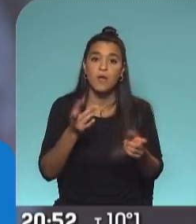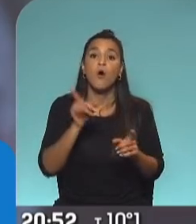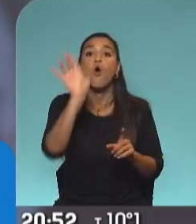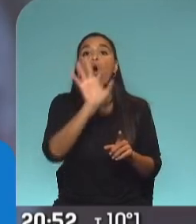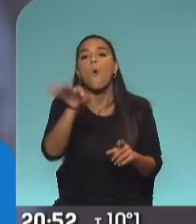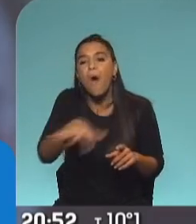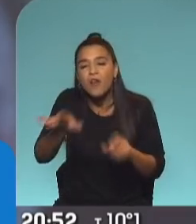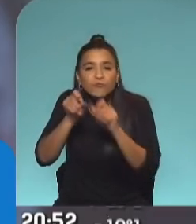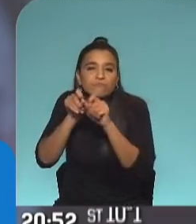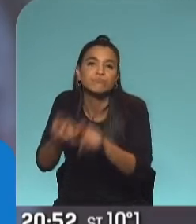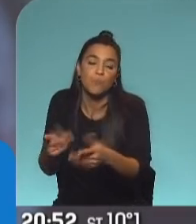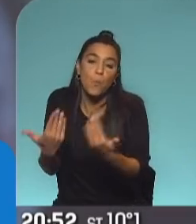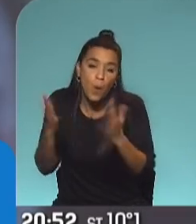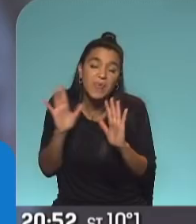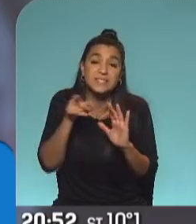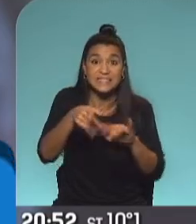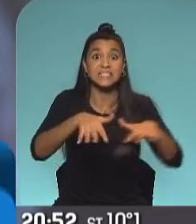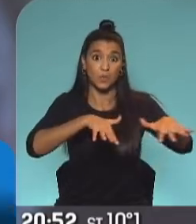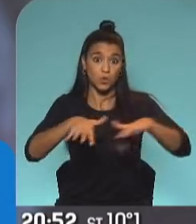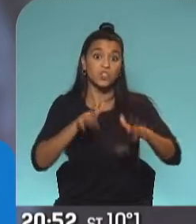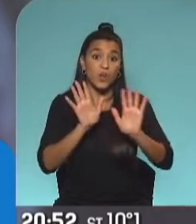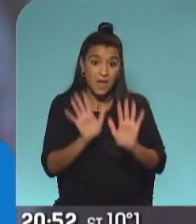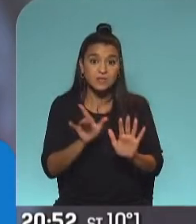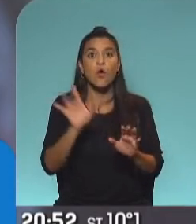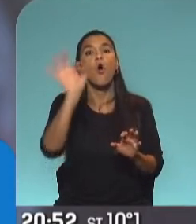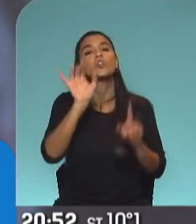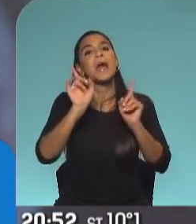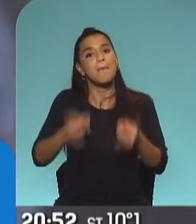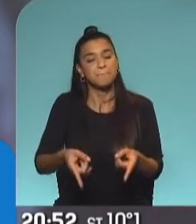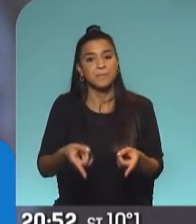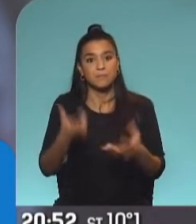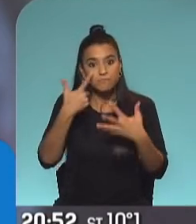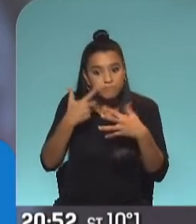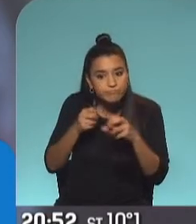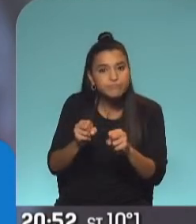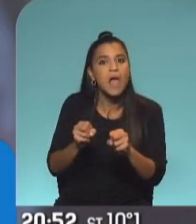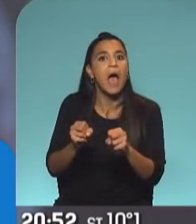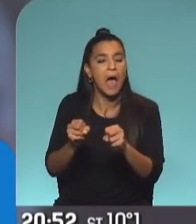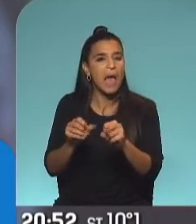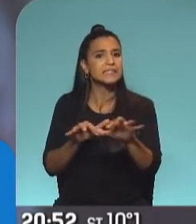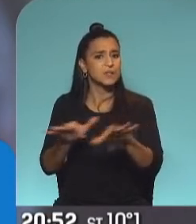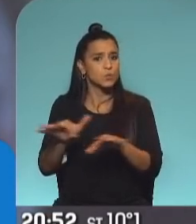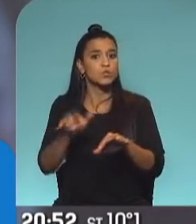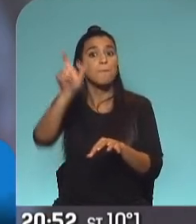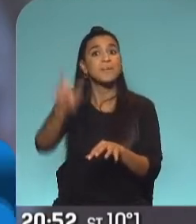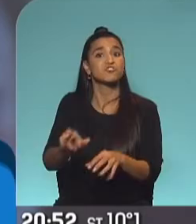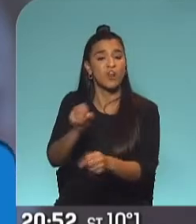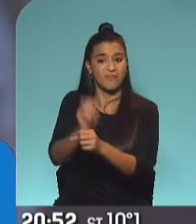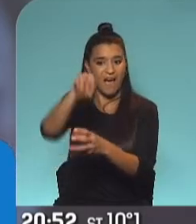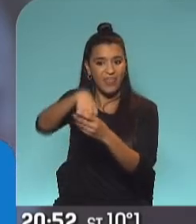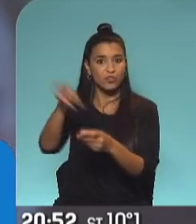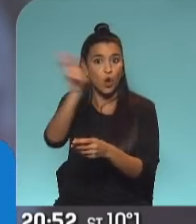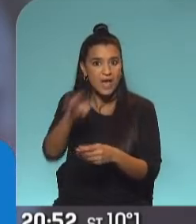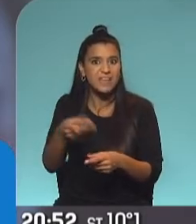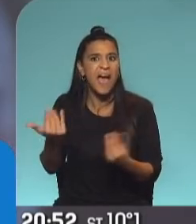barrio particular, así que estas situaciones han tal vez, o incluso cuando hemos detectado alguna situación de algún trabajador que pudiera tener